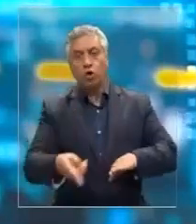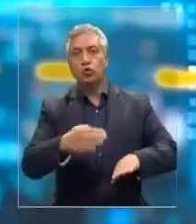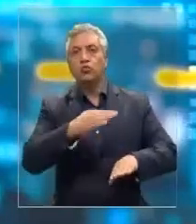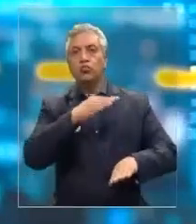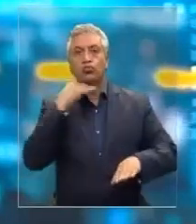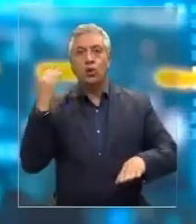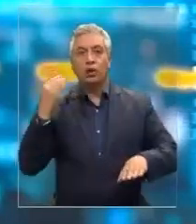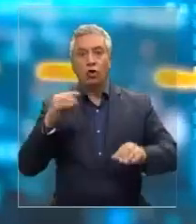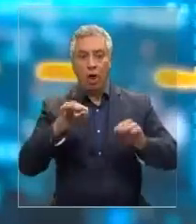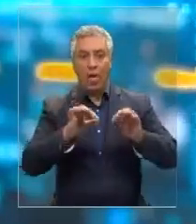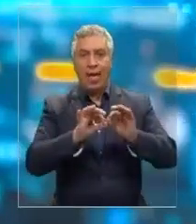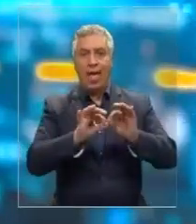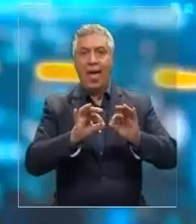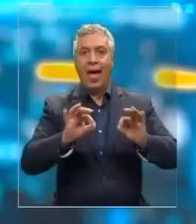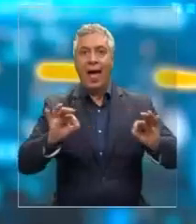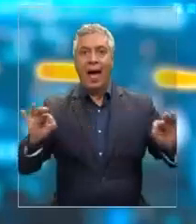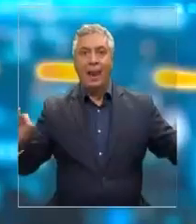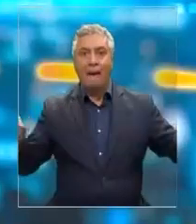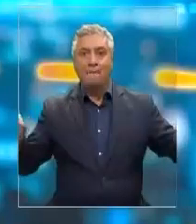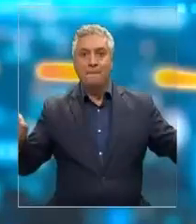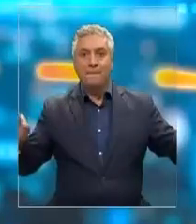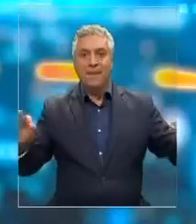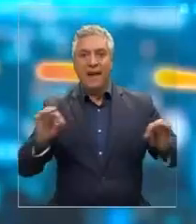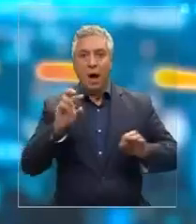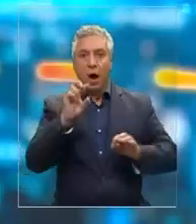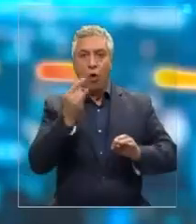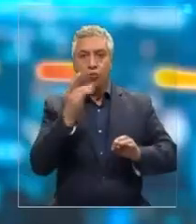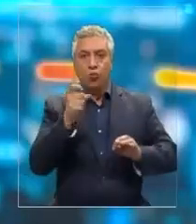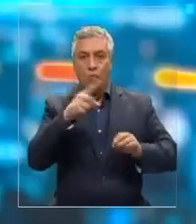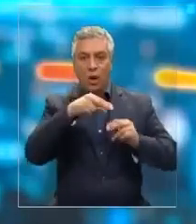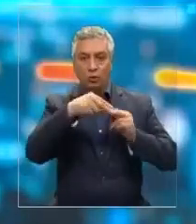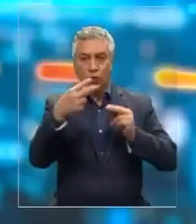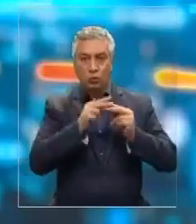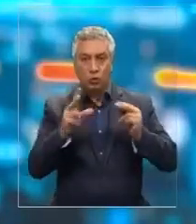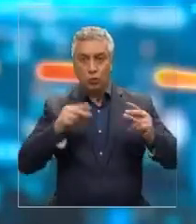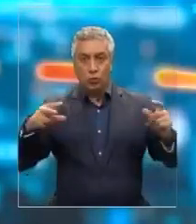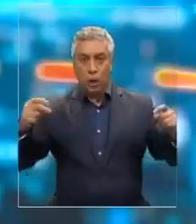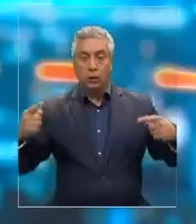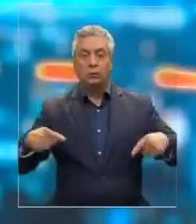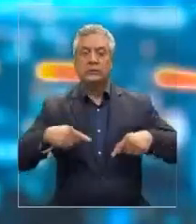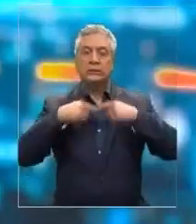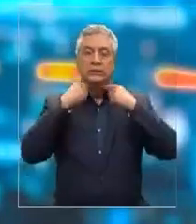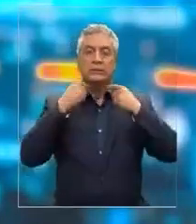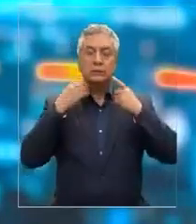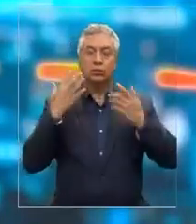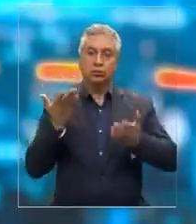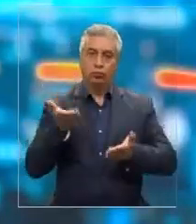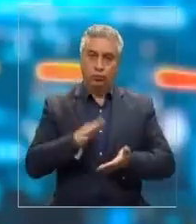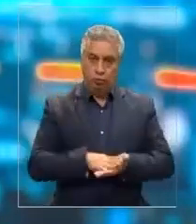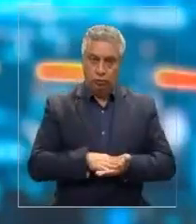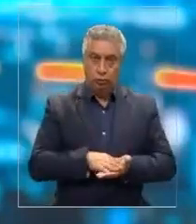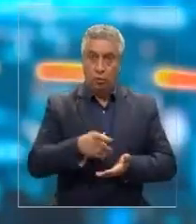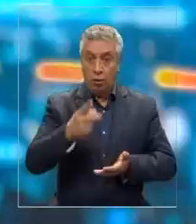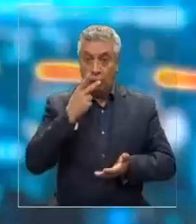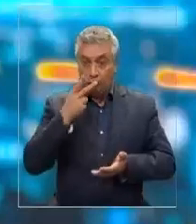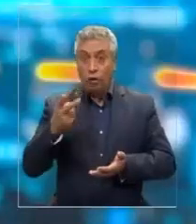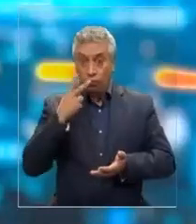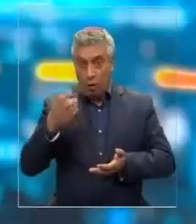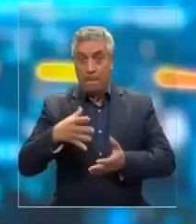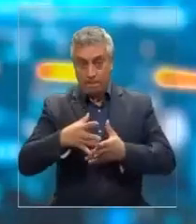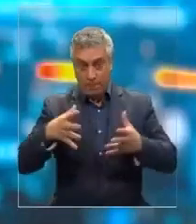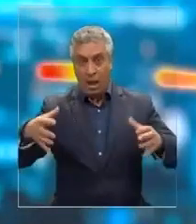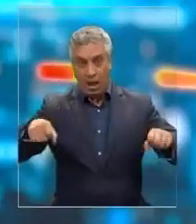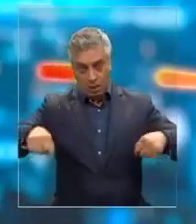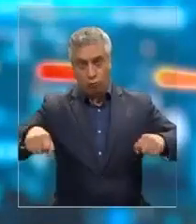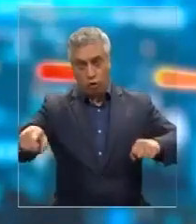por alambres de púa que había en el camino. Todo esto mientras Carabineros advierte que aumentan las cifras de motociclistas fallecidos